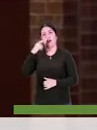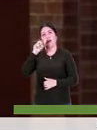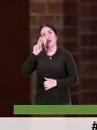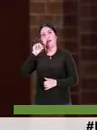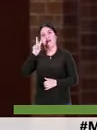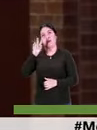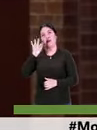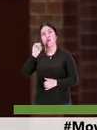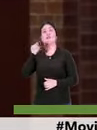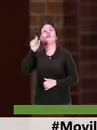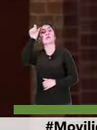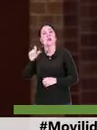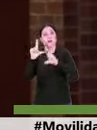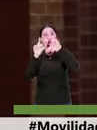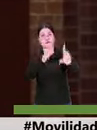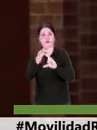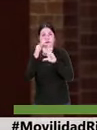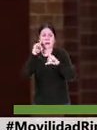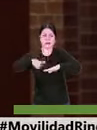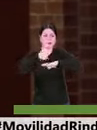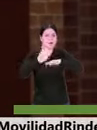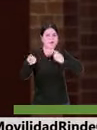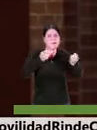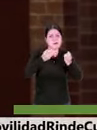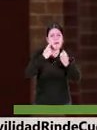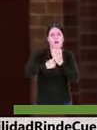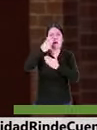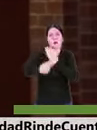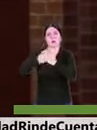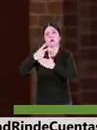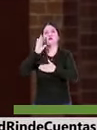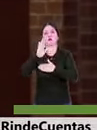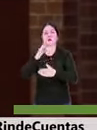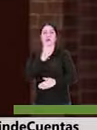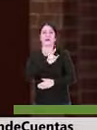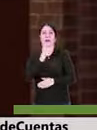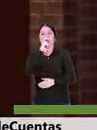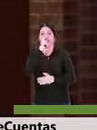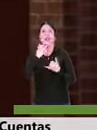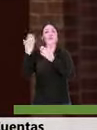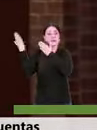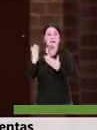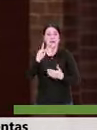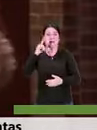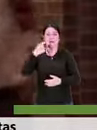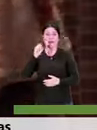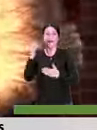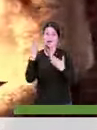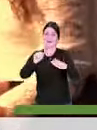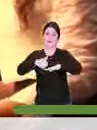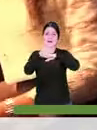una especialización en gerencia de proyectos de ingeniería de la Universidad Javeriana. Bienvenido, Diego.